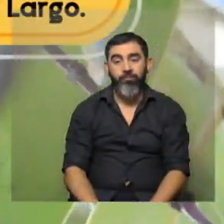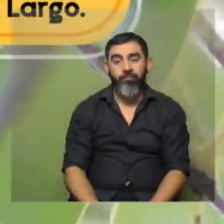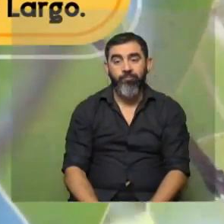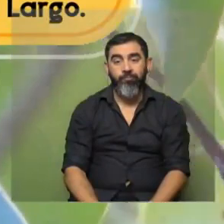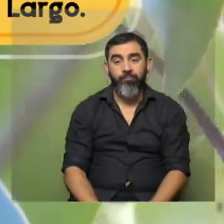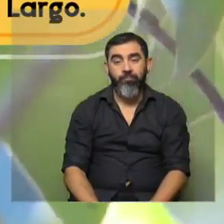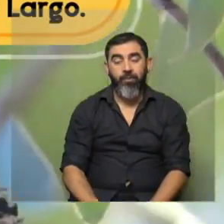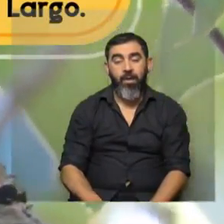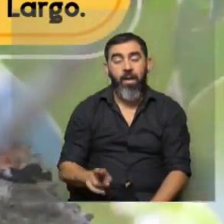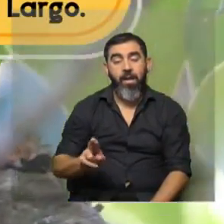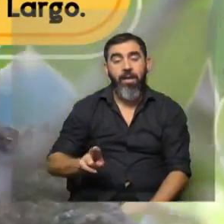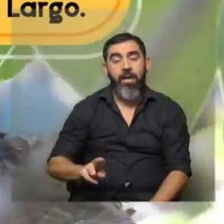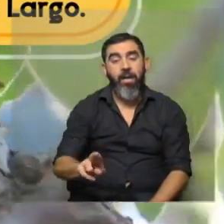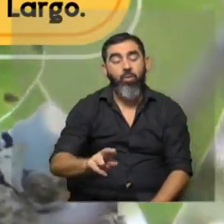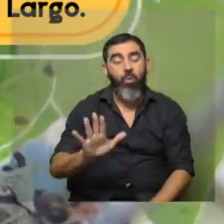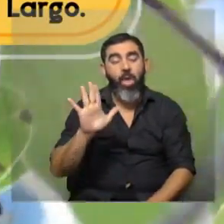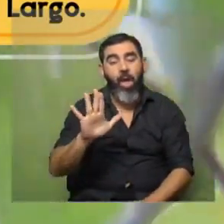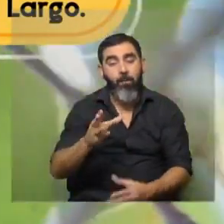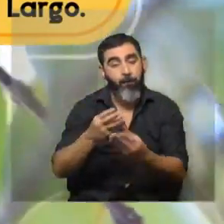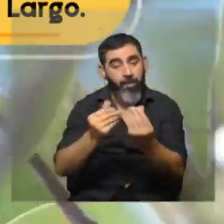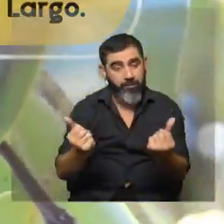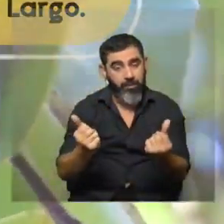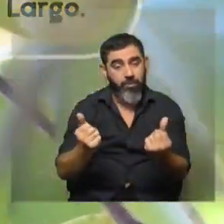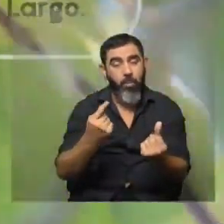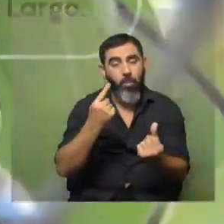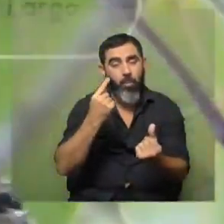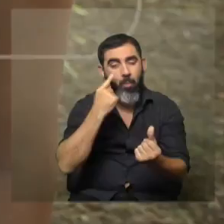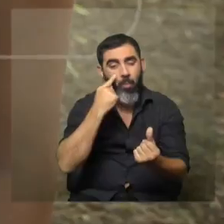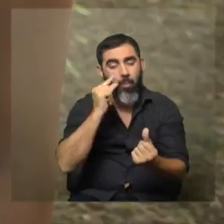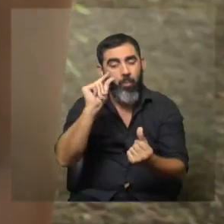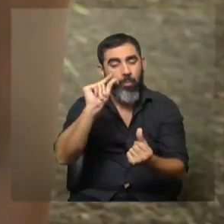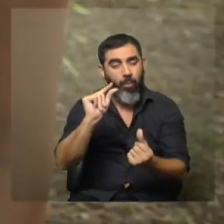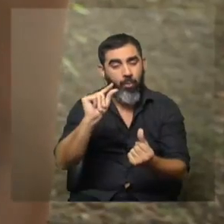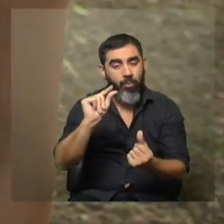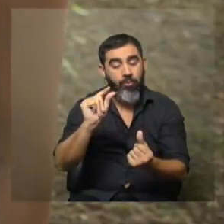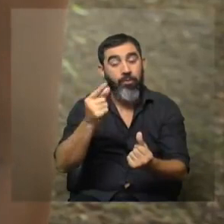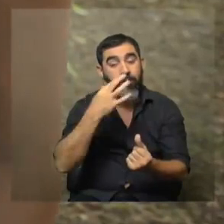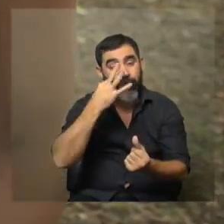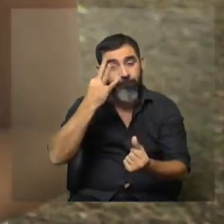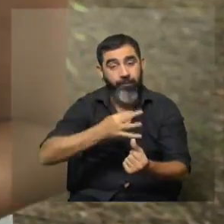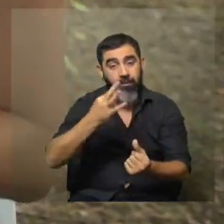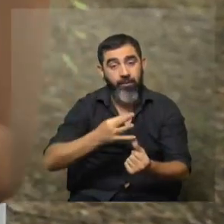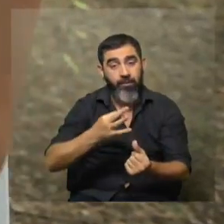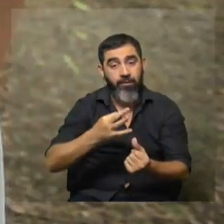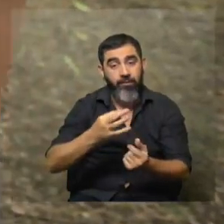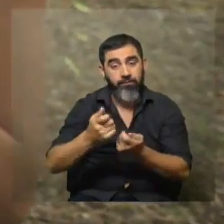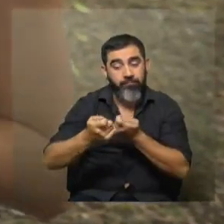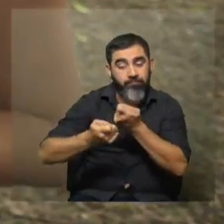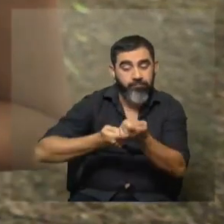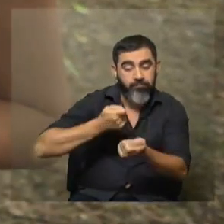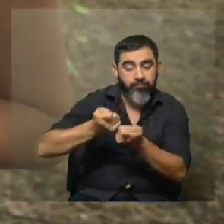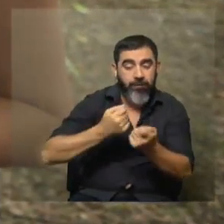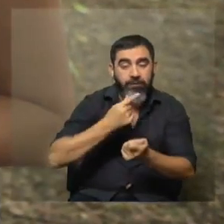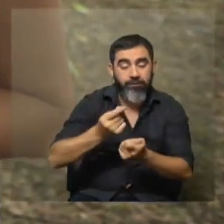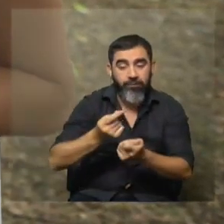Sigue siendo un ratón amenazado y muy poco conocido, prioritario para la conservación en Uruguay, así que en realidad todo granito que se pueda hacer